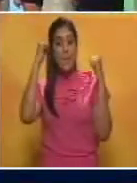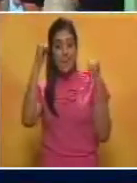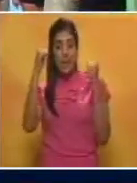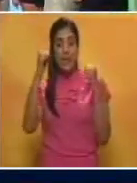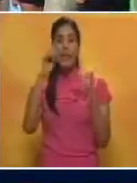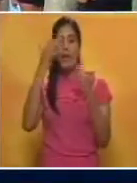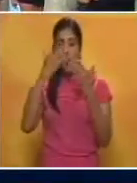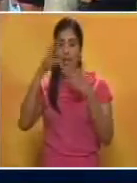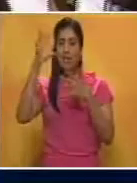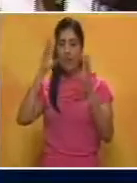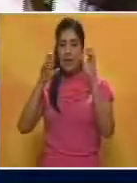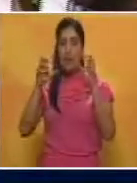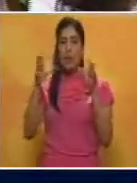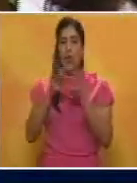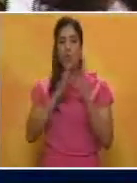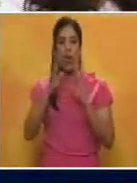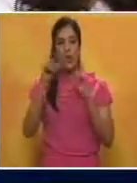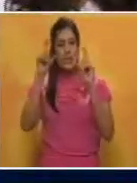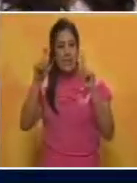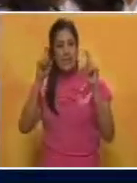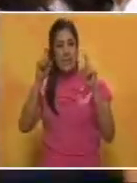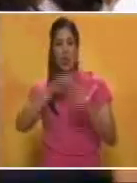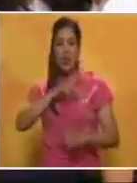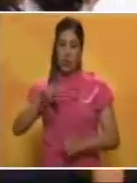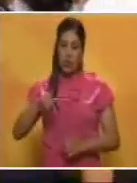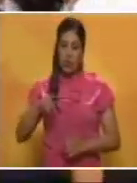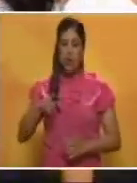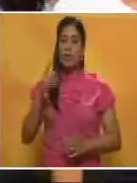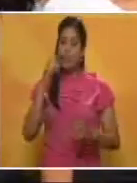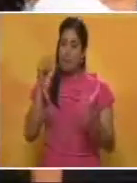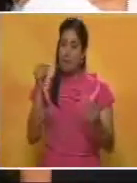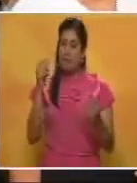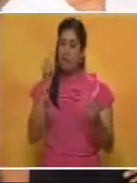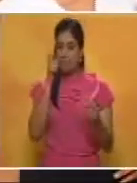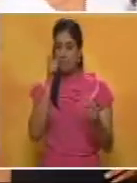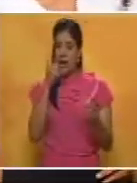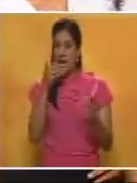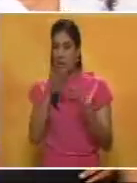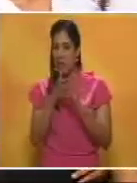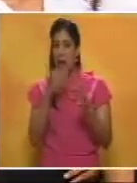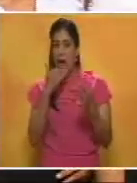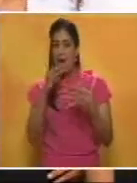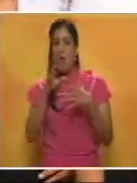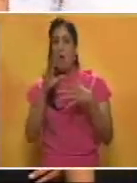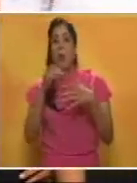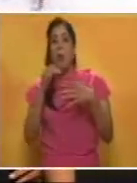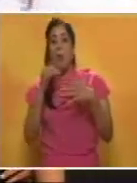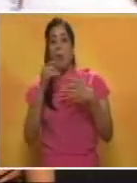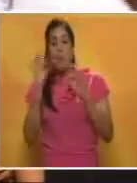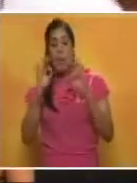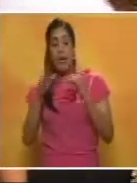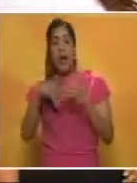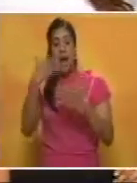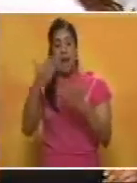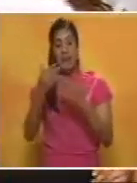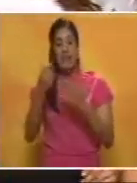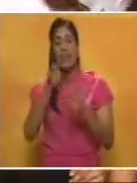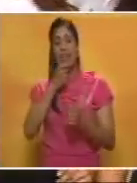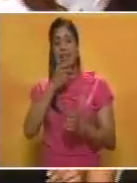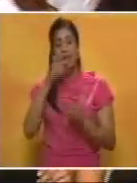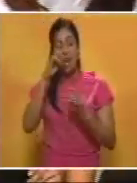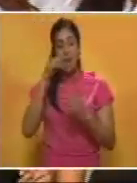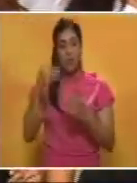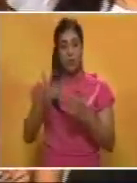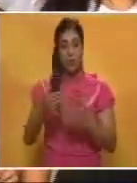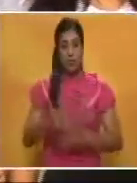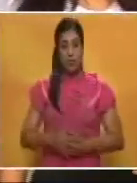y las clases con el staff de la organización y nosotros estaremos muy pendientes de todos los preparativos rumbo a la noche más linda del año.